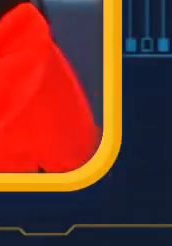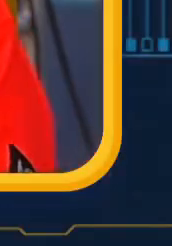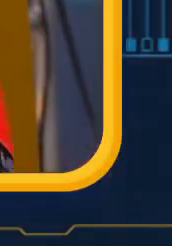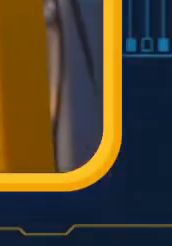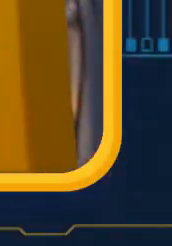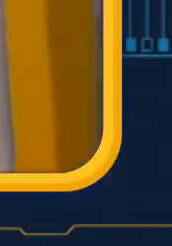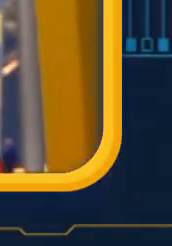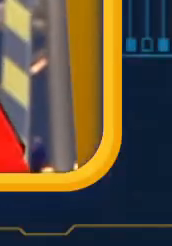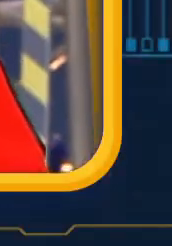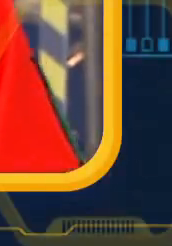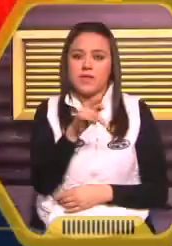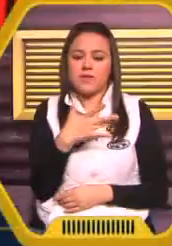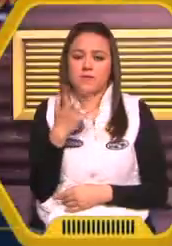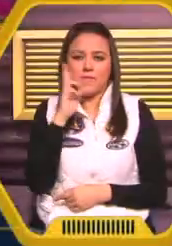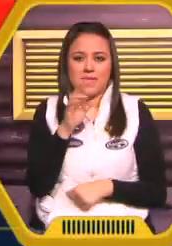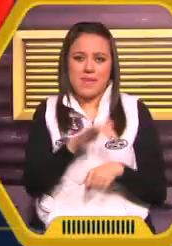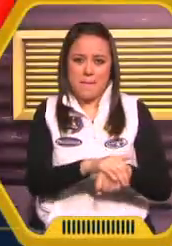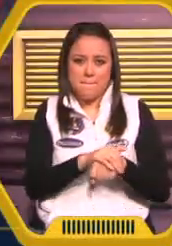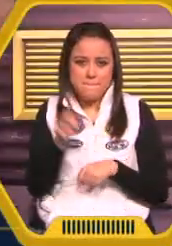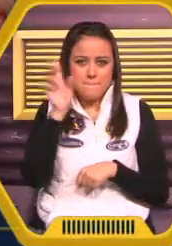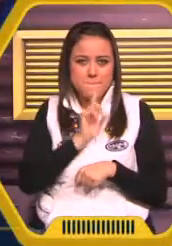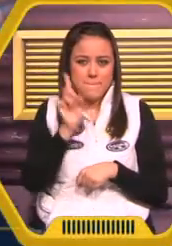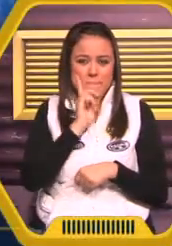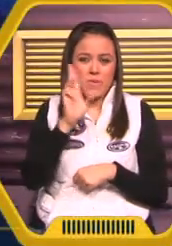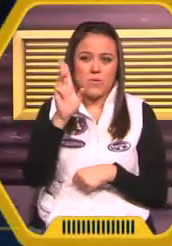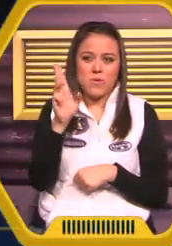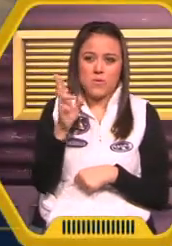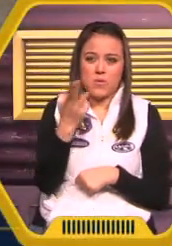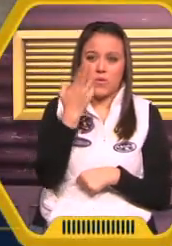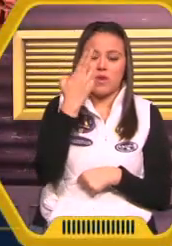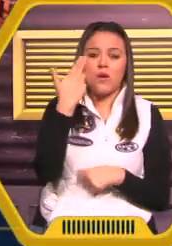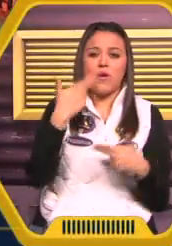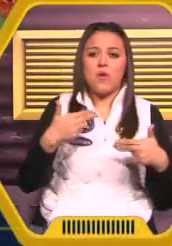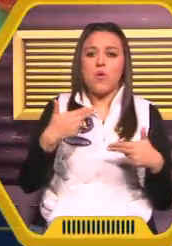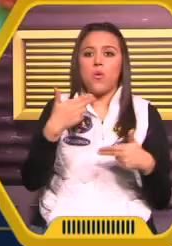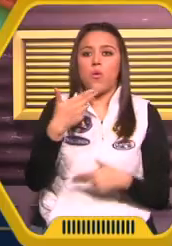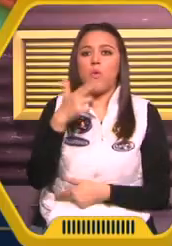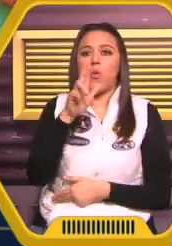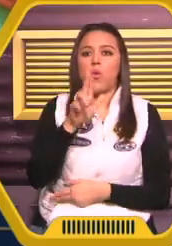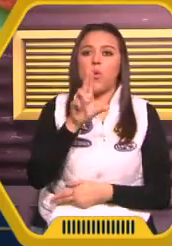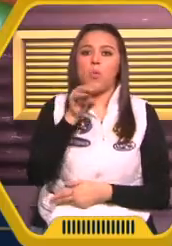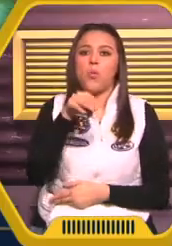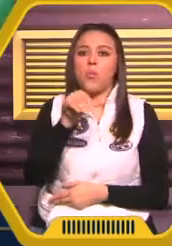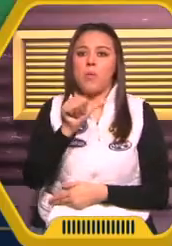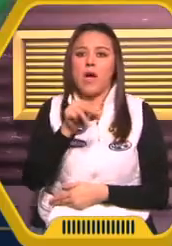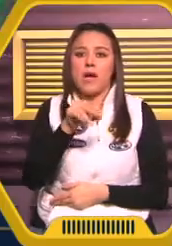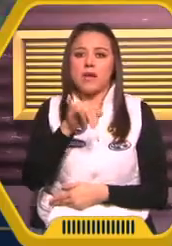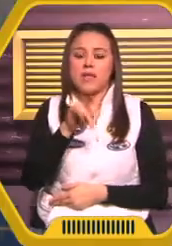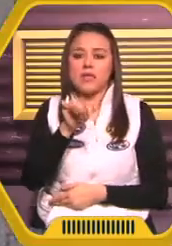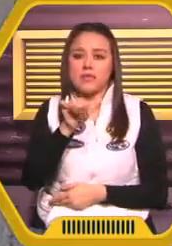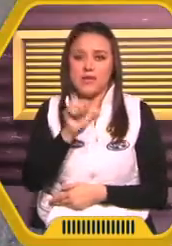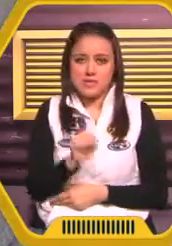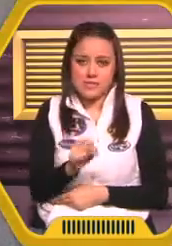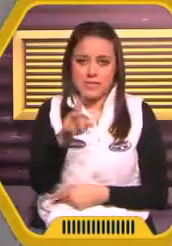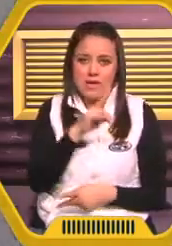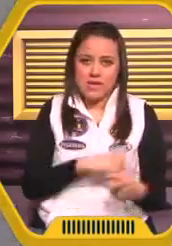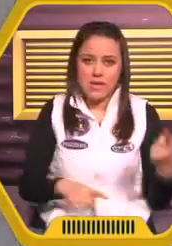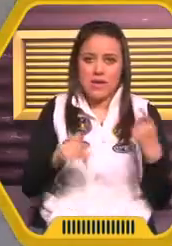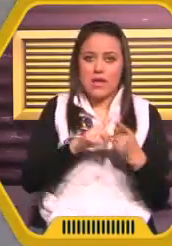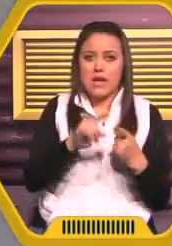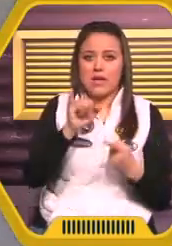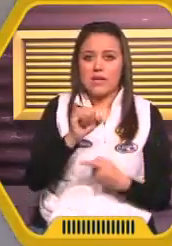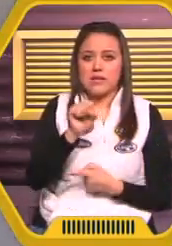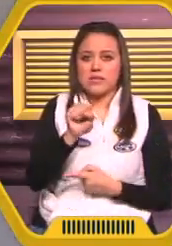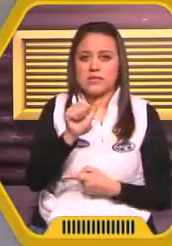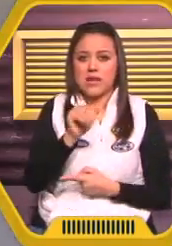Mariana, Mariana, estoy con mis amigas de Universidad Humanitas. Humanitas. Exactamente. Ella es Elizabeth Aguilar, que tenemos un poquito de